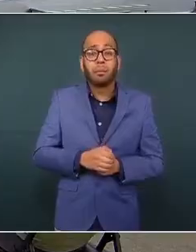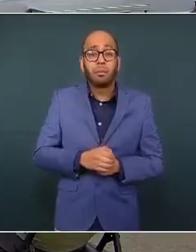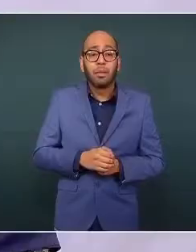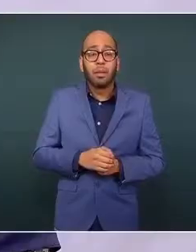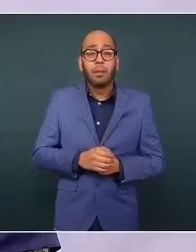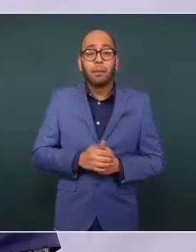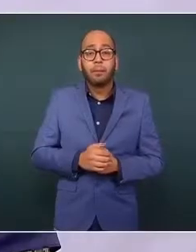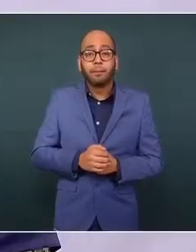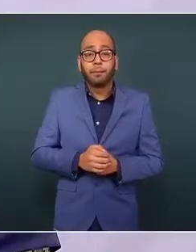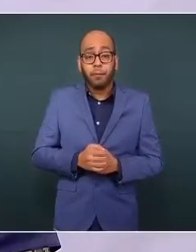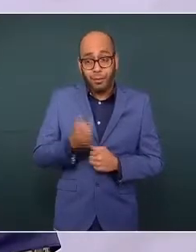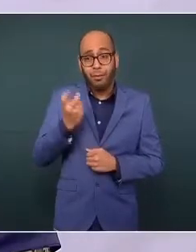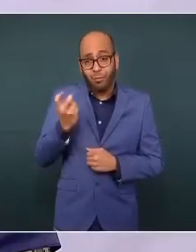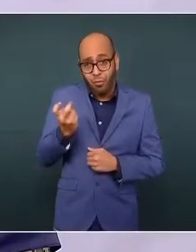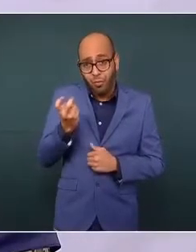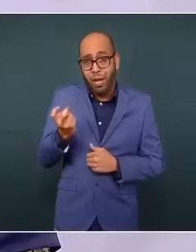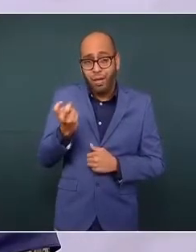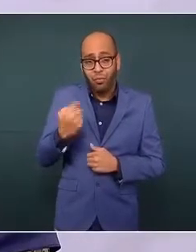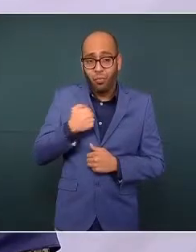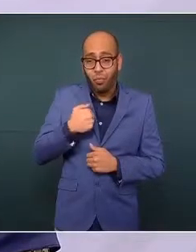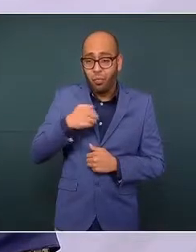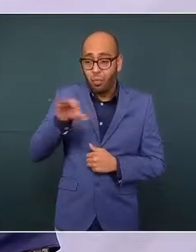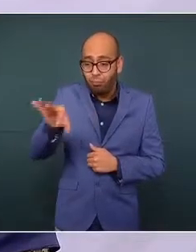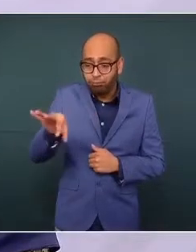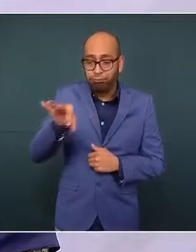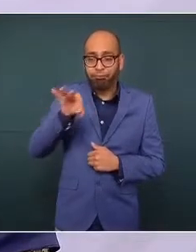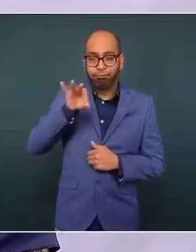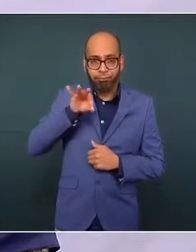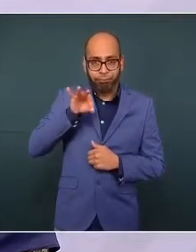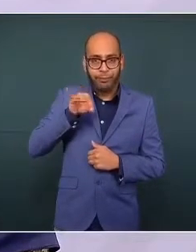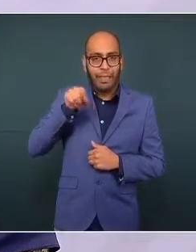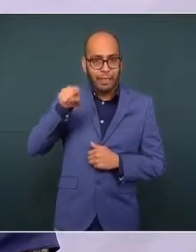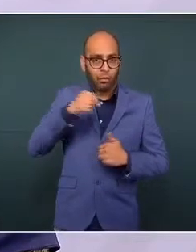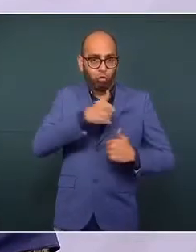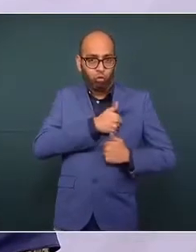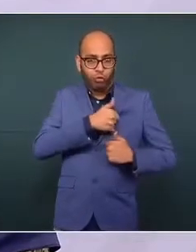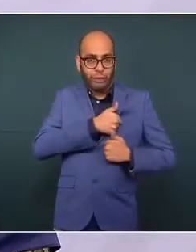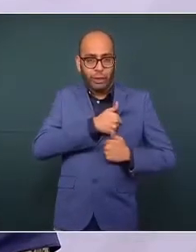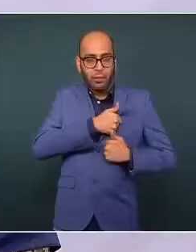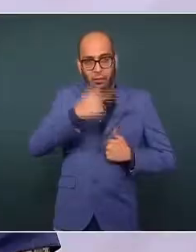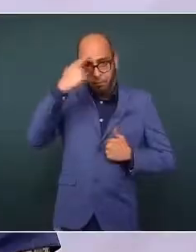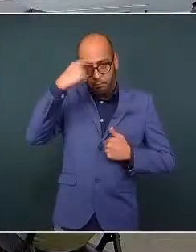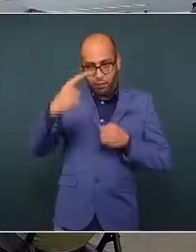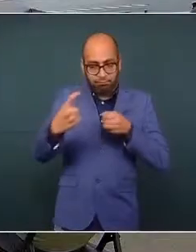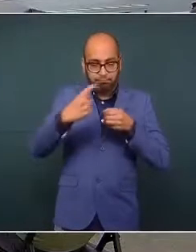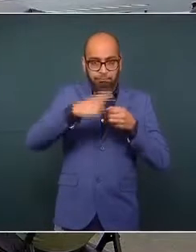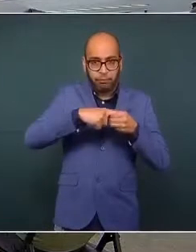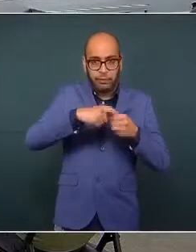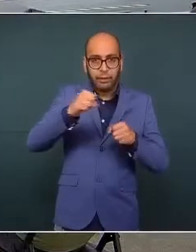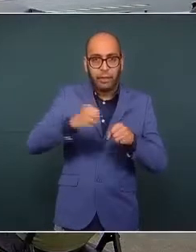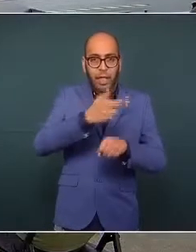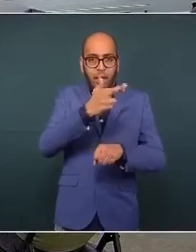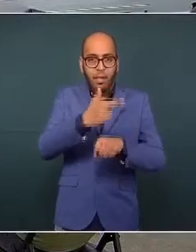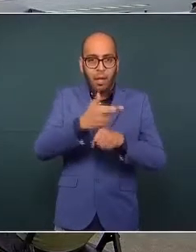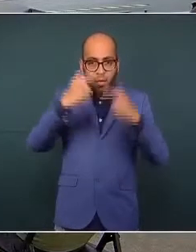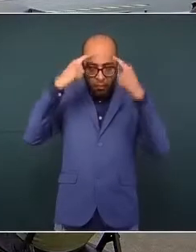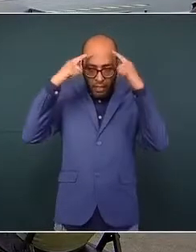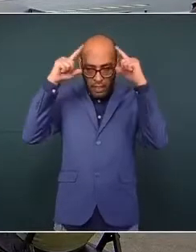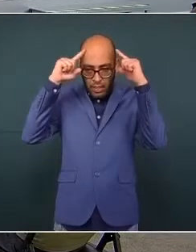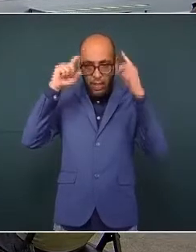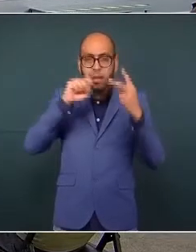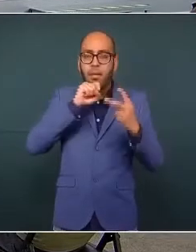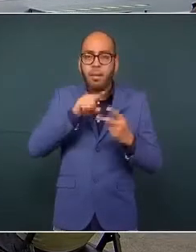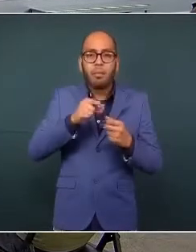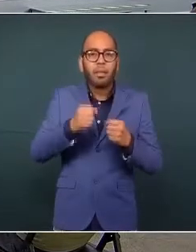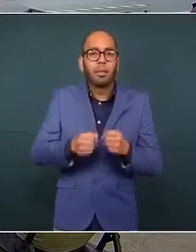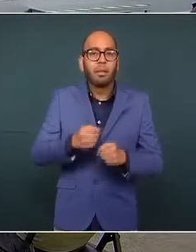de secretario de Marina. Ya hablé del secretario de la Defensa, Alfonso Durazo, de